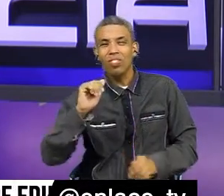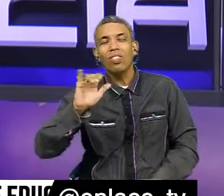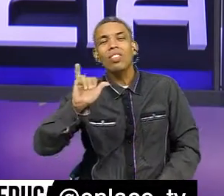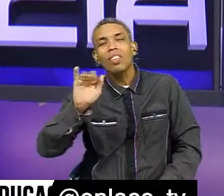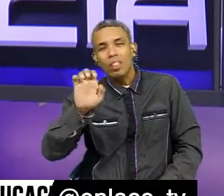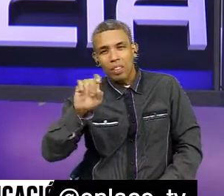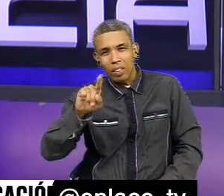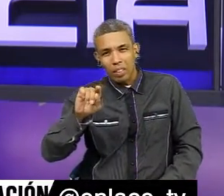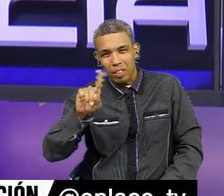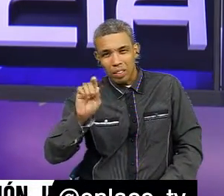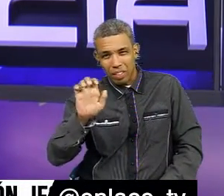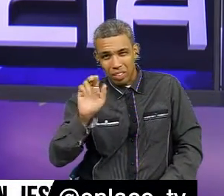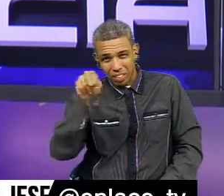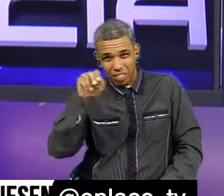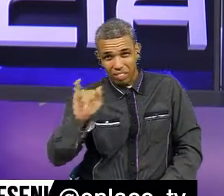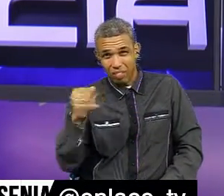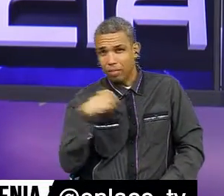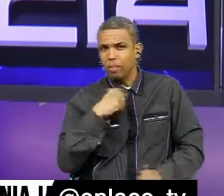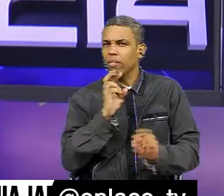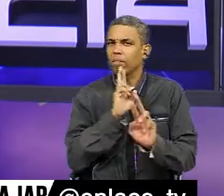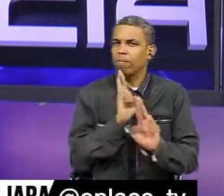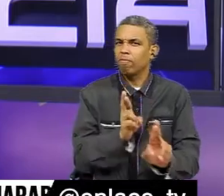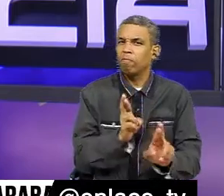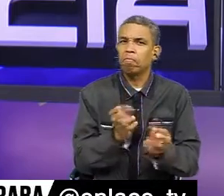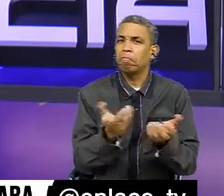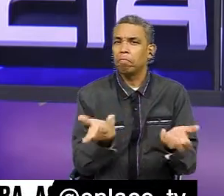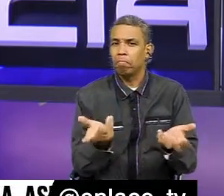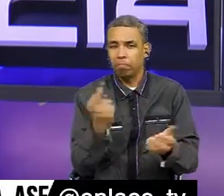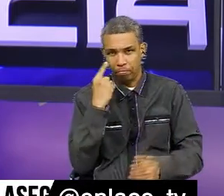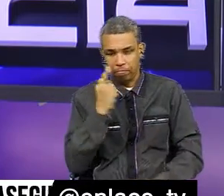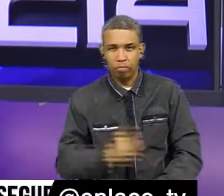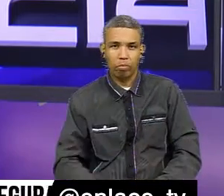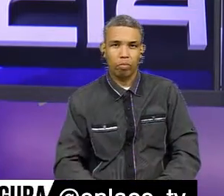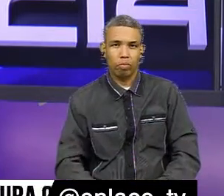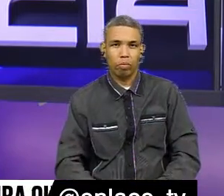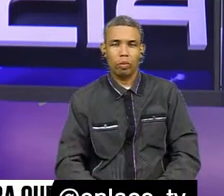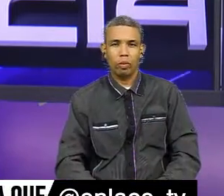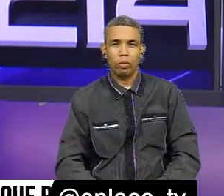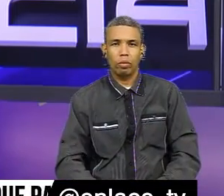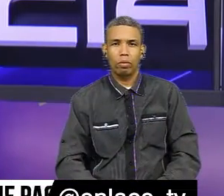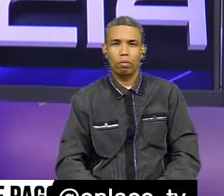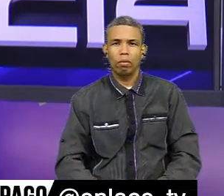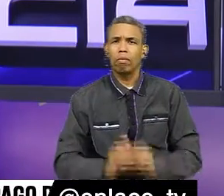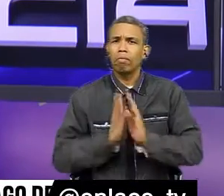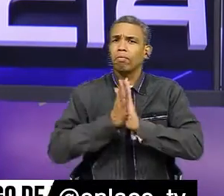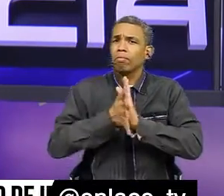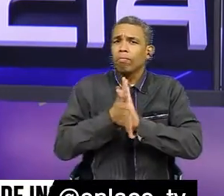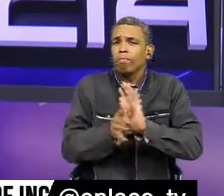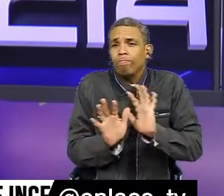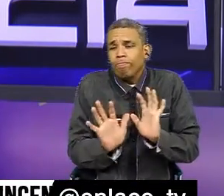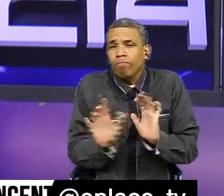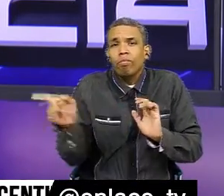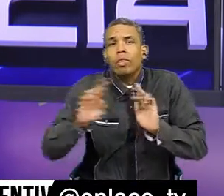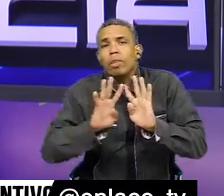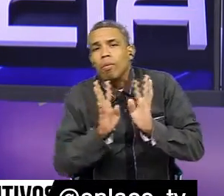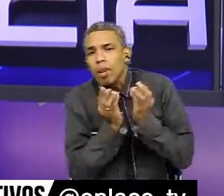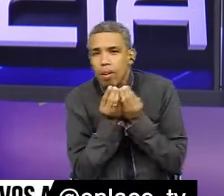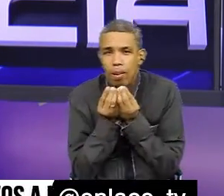Rey y del Colegio José Antonio Galán sobre el pago de estos incentivos. Asegura que todo depende del Consejo